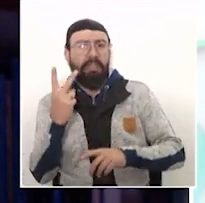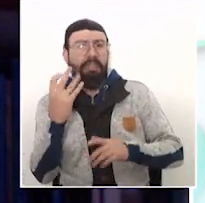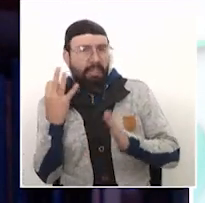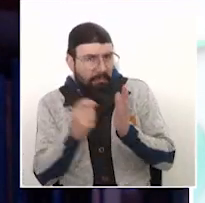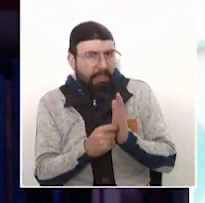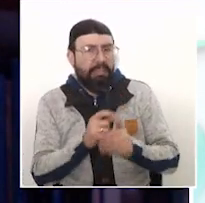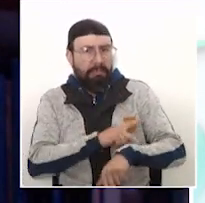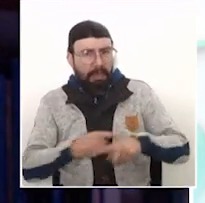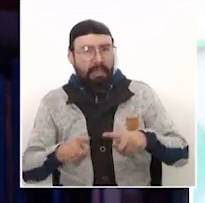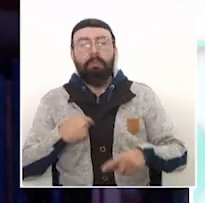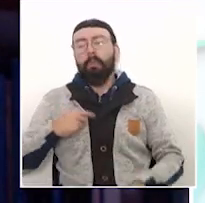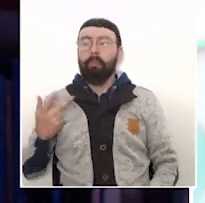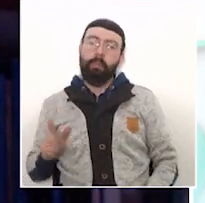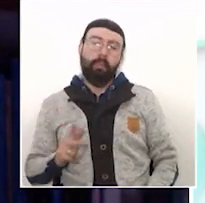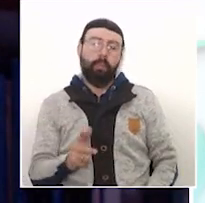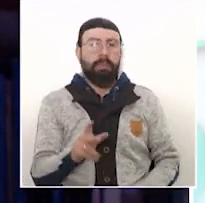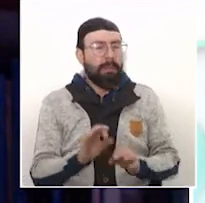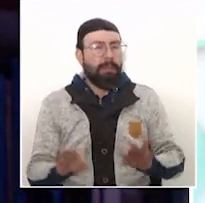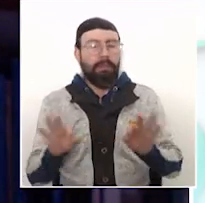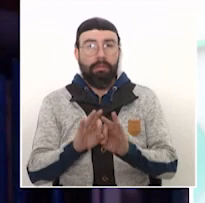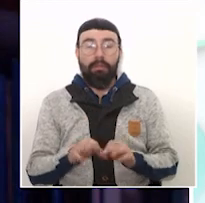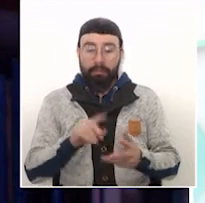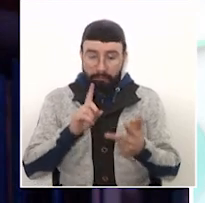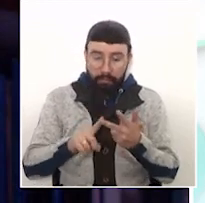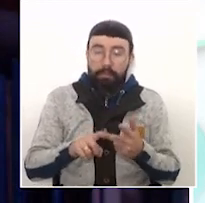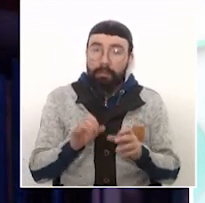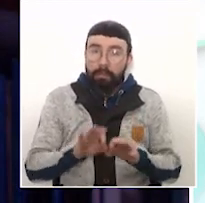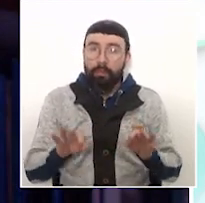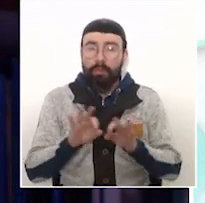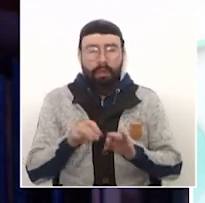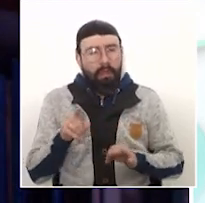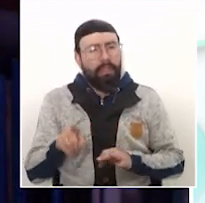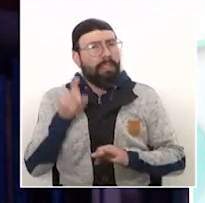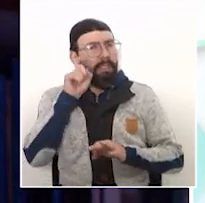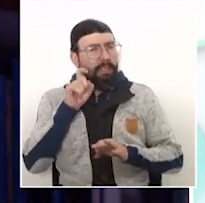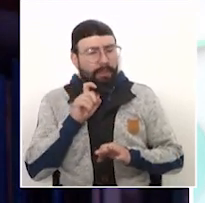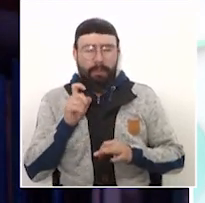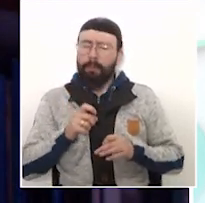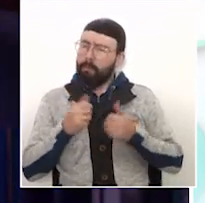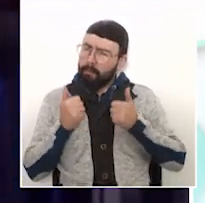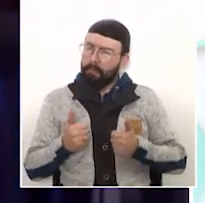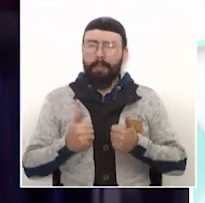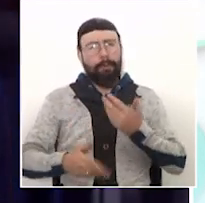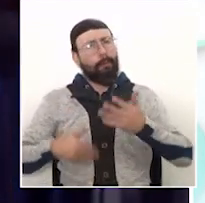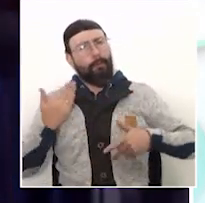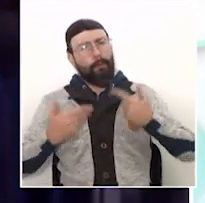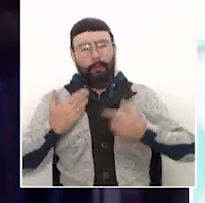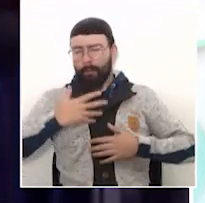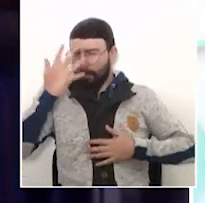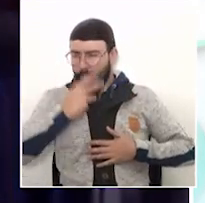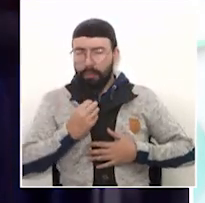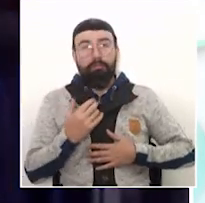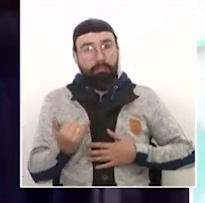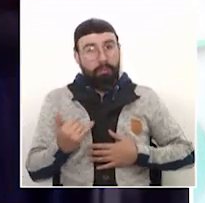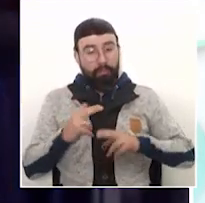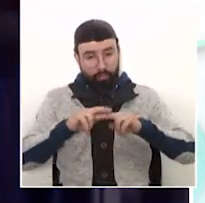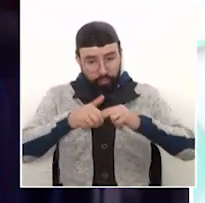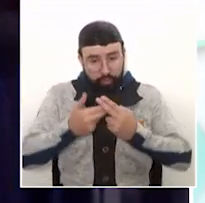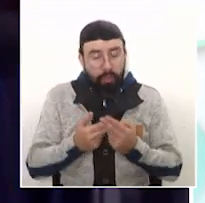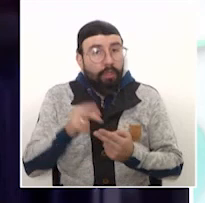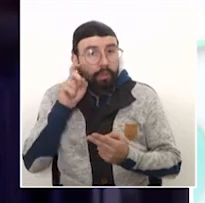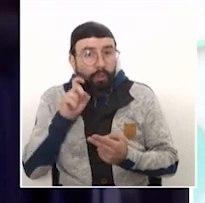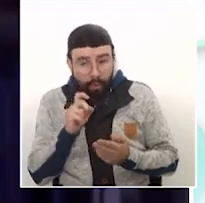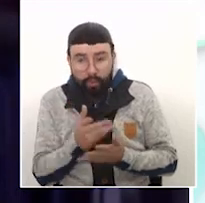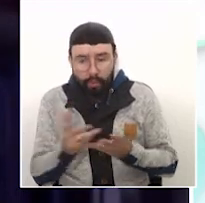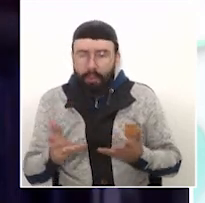muy importante, una sexualidad agradable, positiva, linda, apasionada, porque la sexualidad enriquece al ser humano. Y